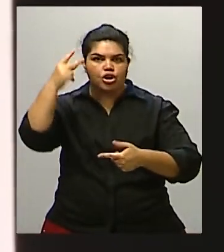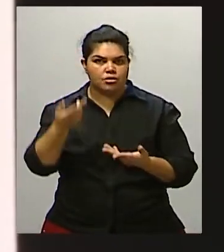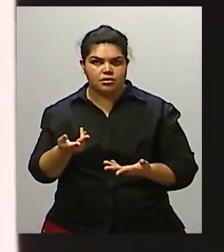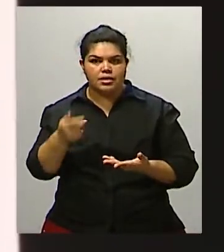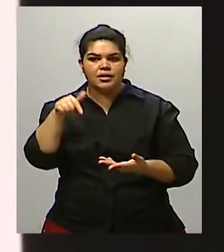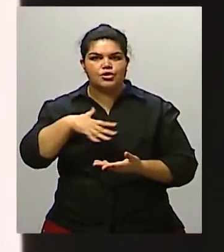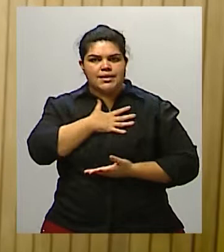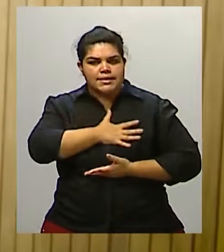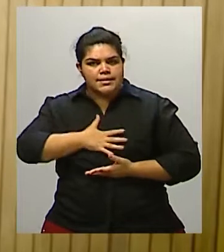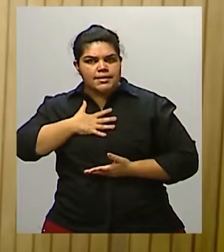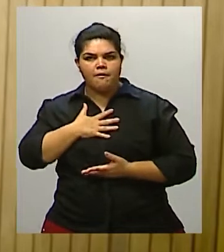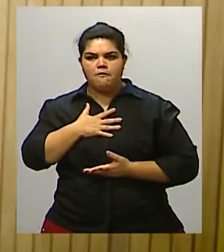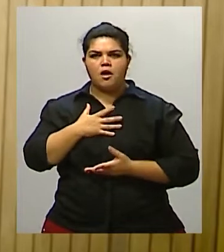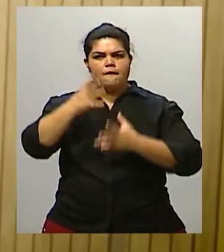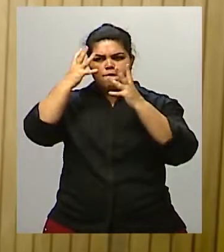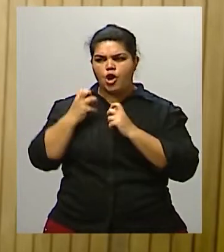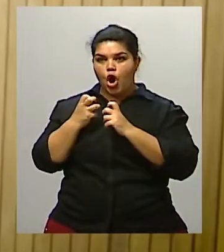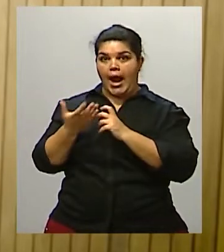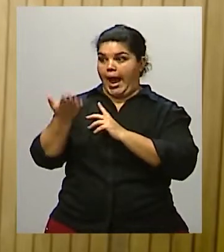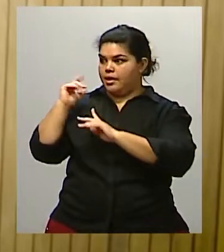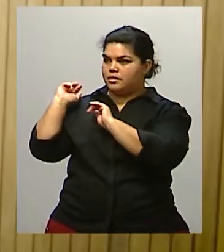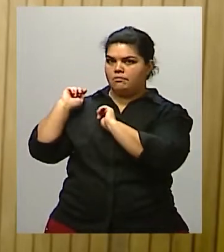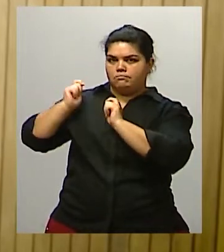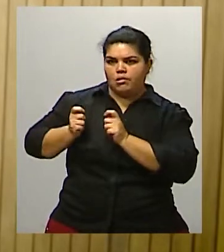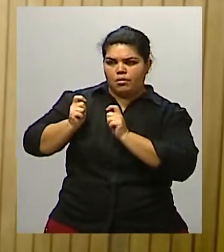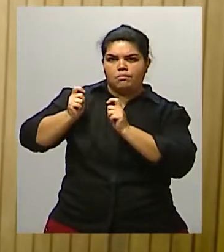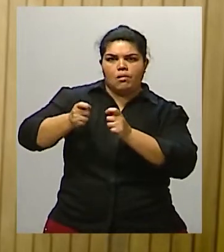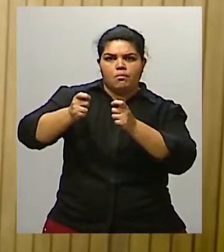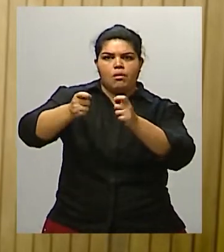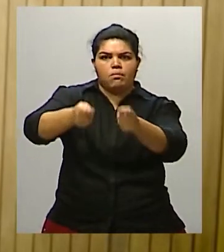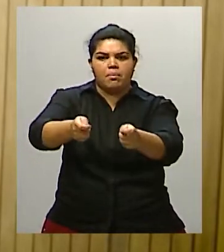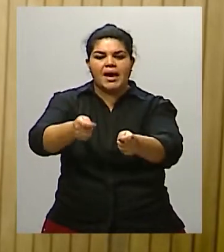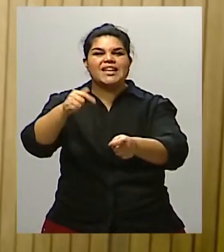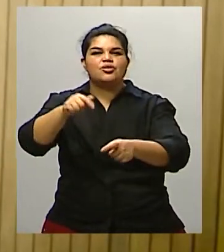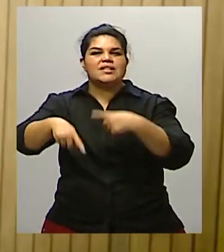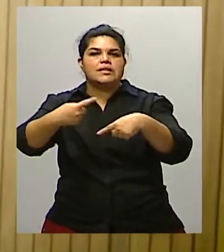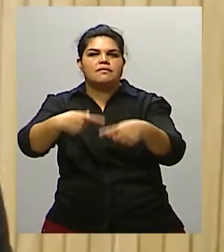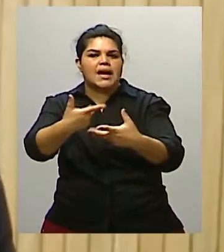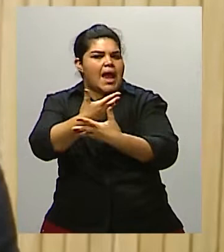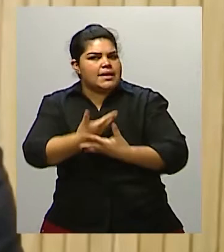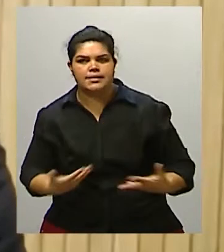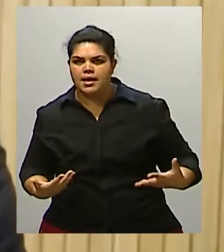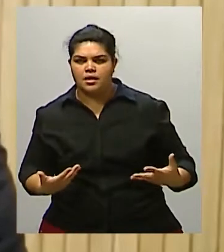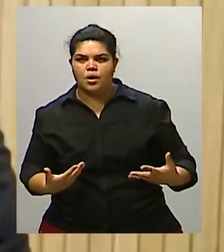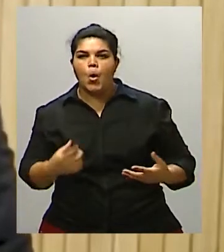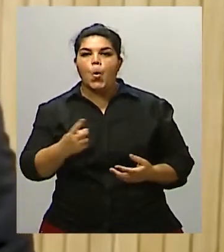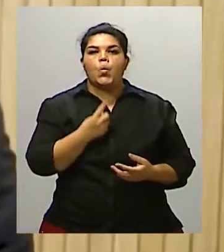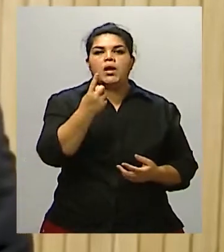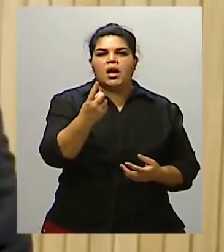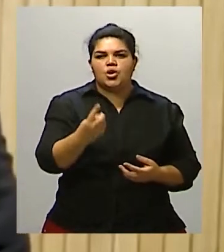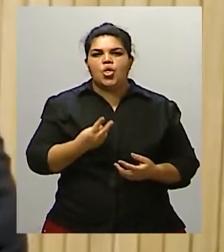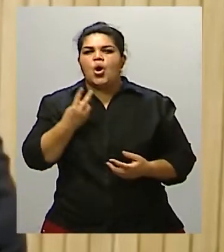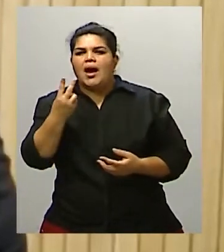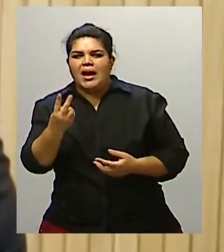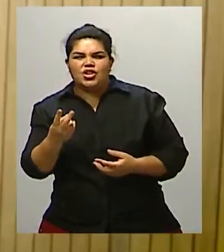indigencia. Esa bronca por ese descenso generacional, ya no es un año, dos, una década.